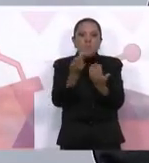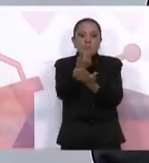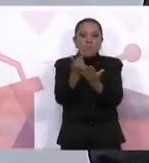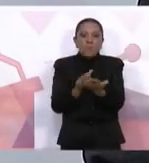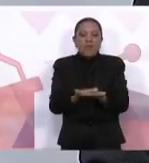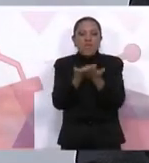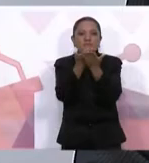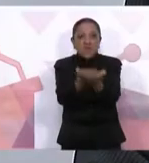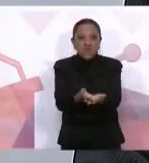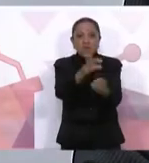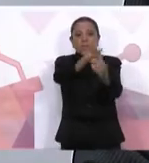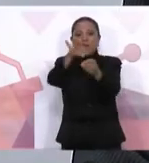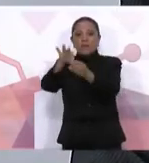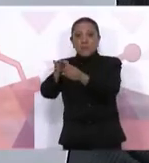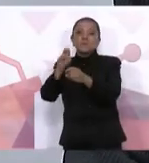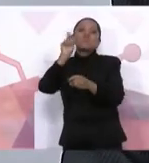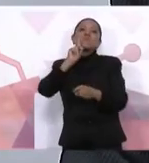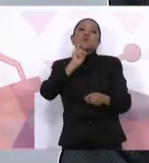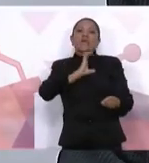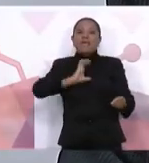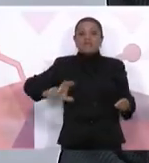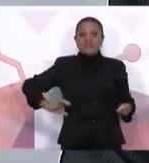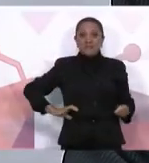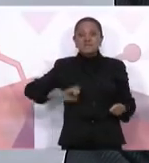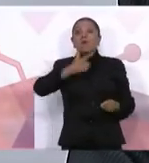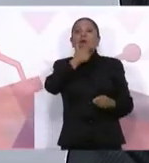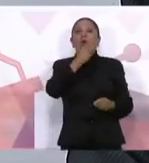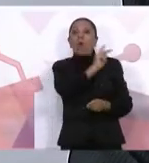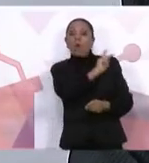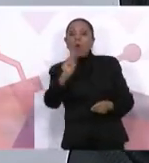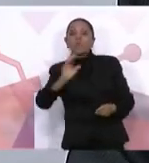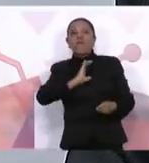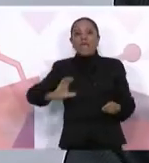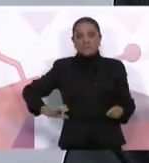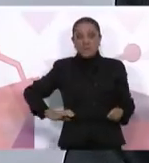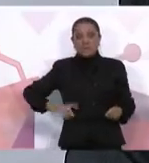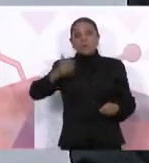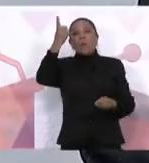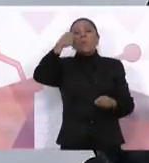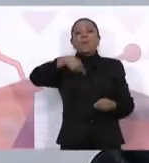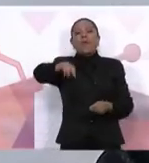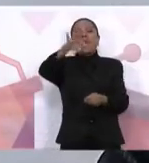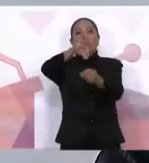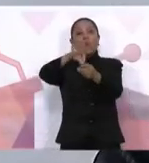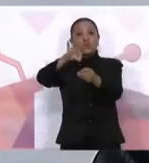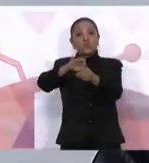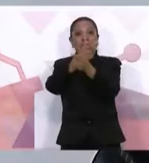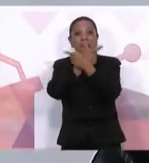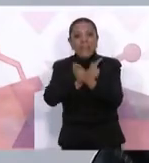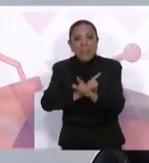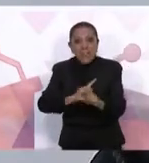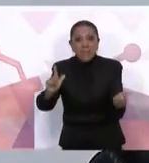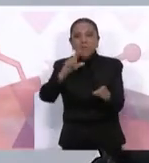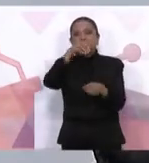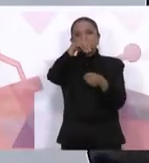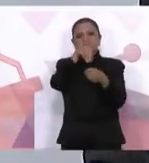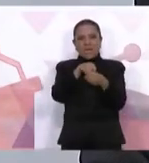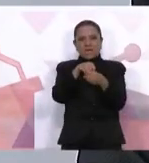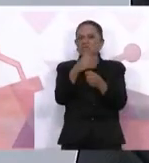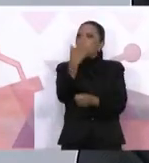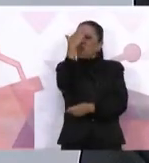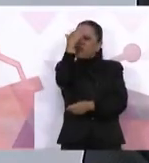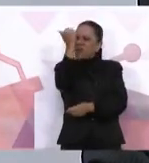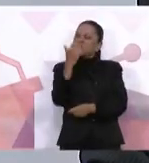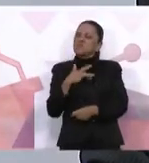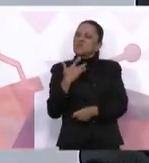los candidatos para emitir un voto libre secreto y razonado contempla en primera instancia una ronda